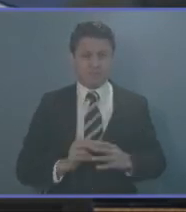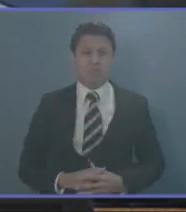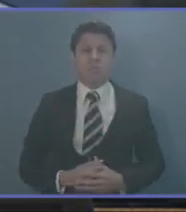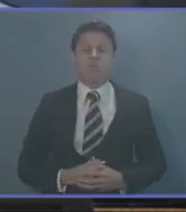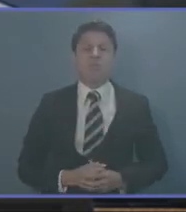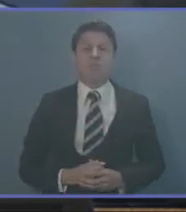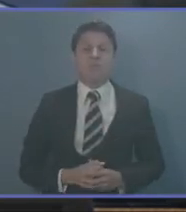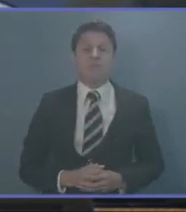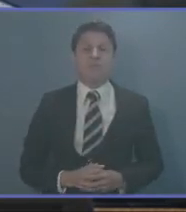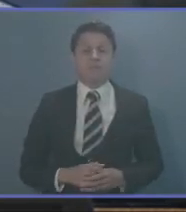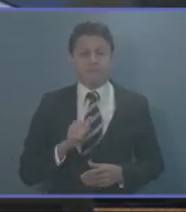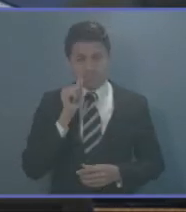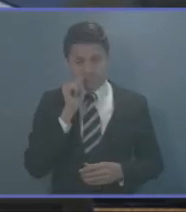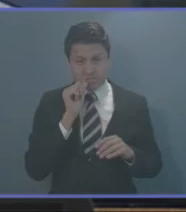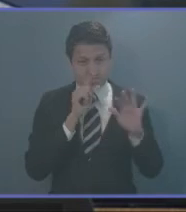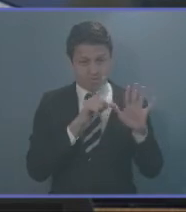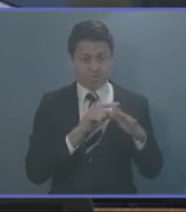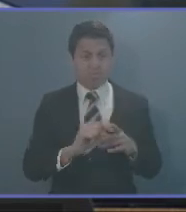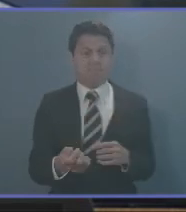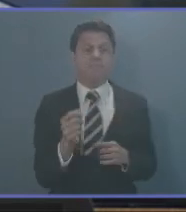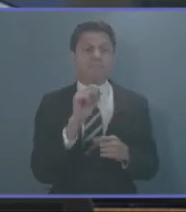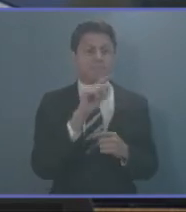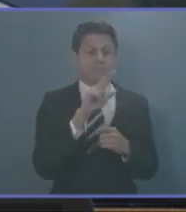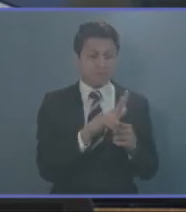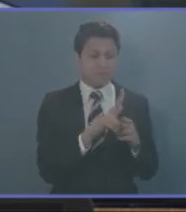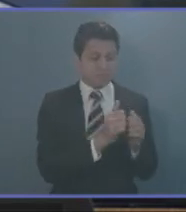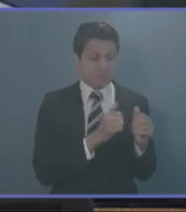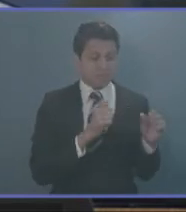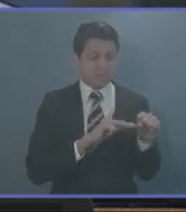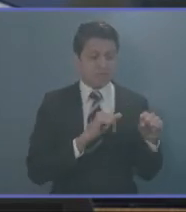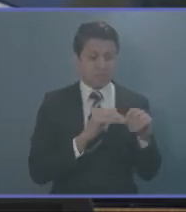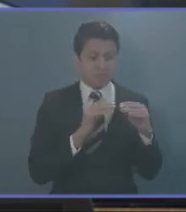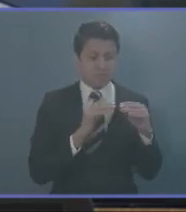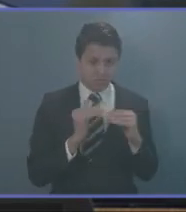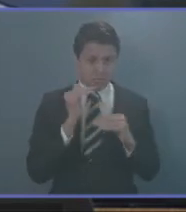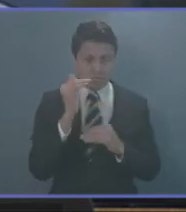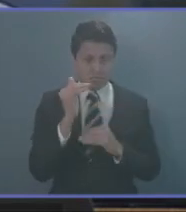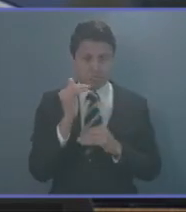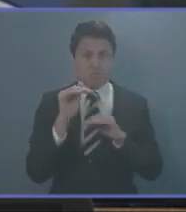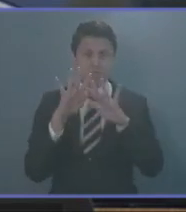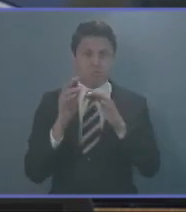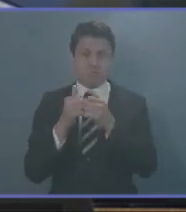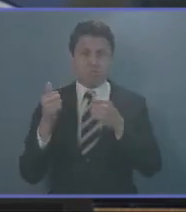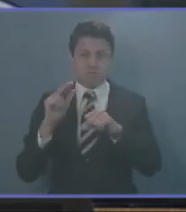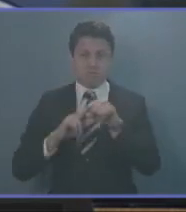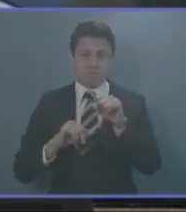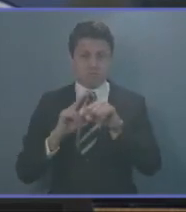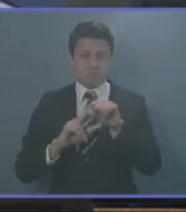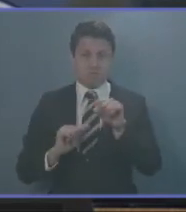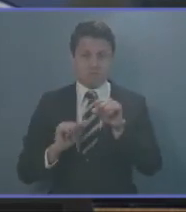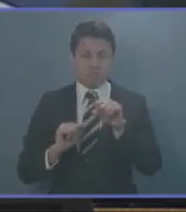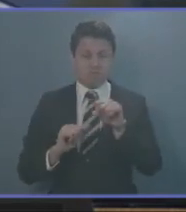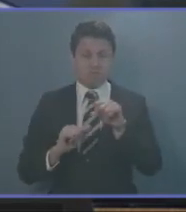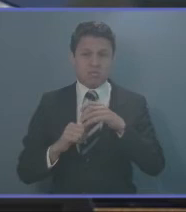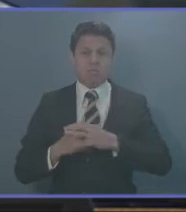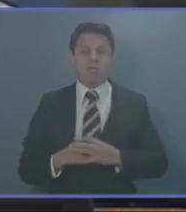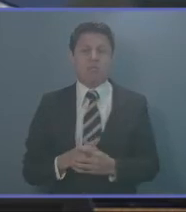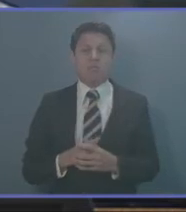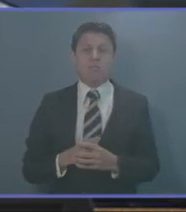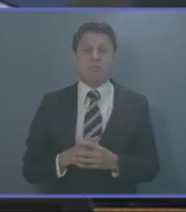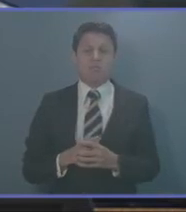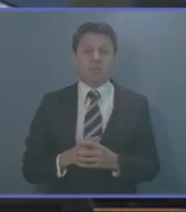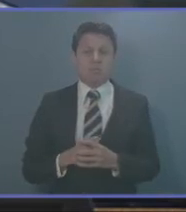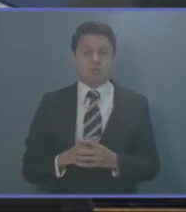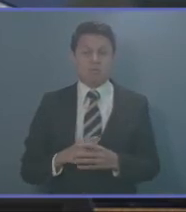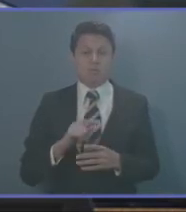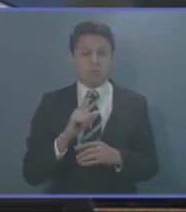$1,000,000. 6. De $3,000,000 con un centavo a $10,000,000, $2,000 como cuota fija más adicional